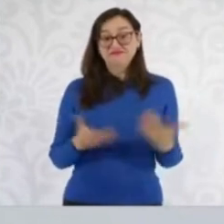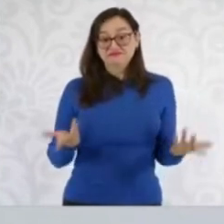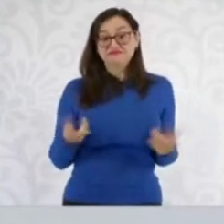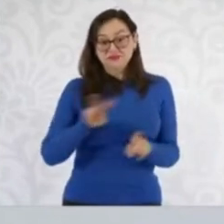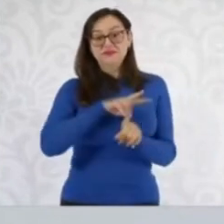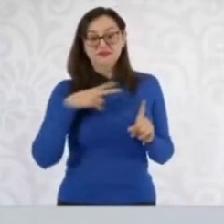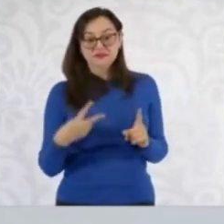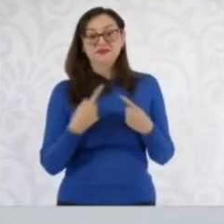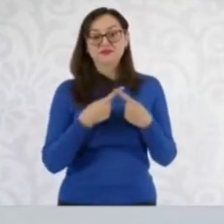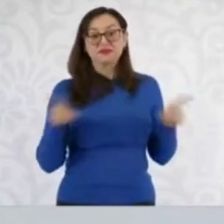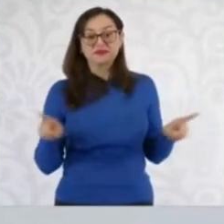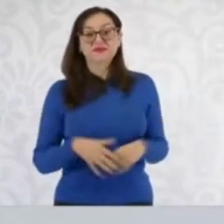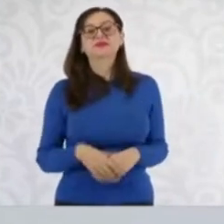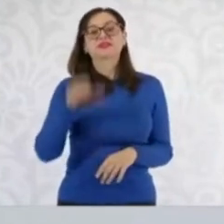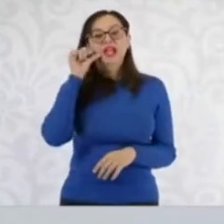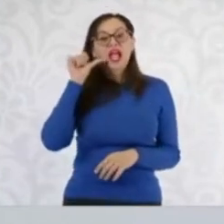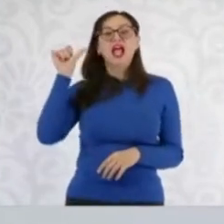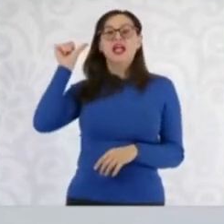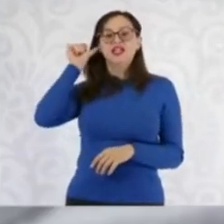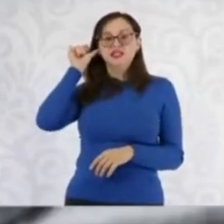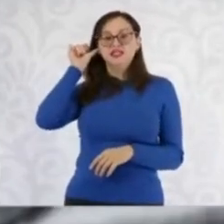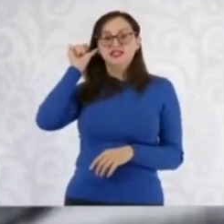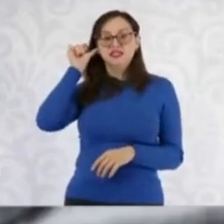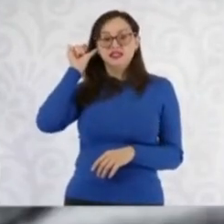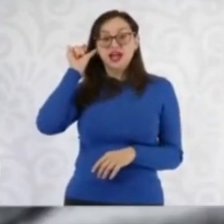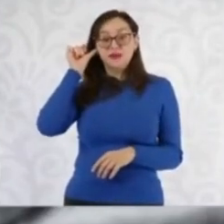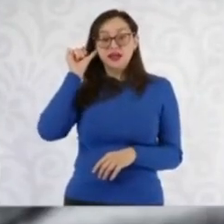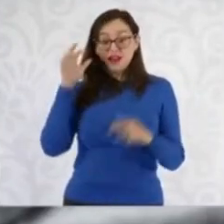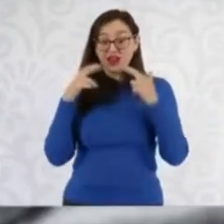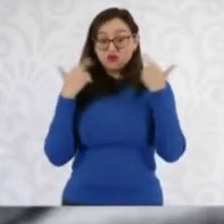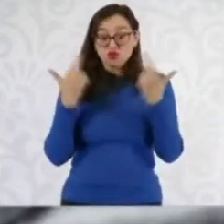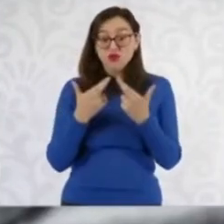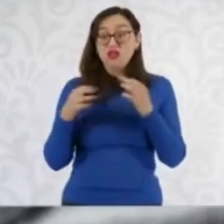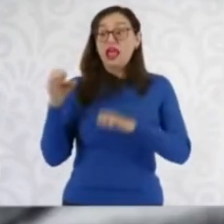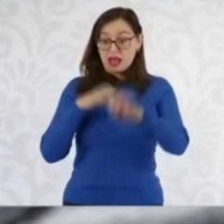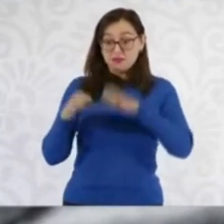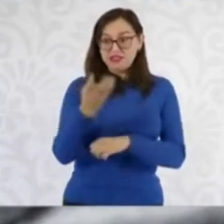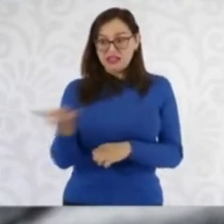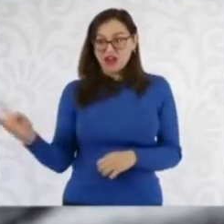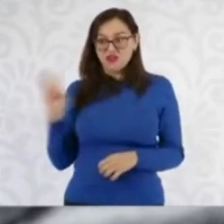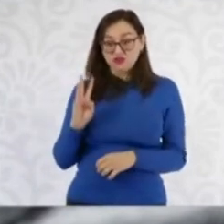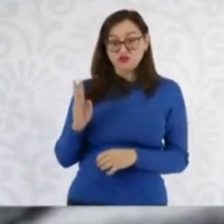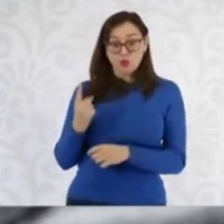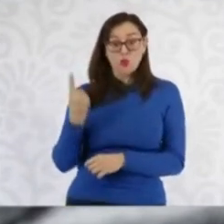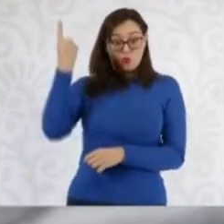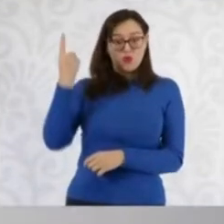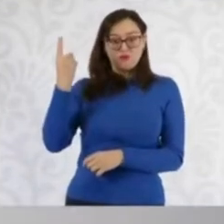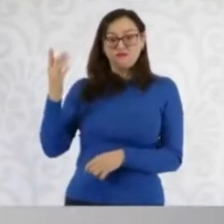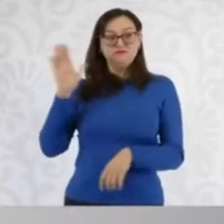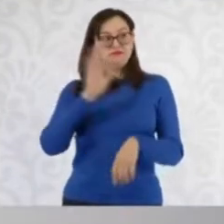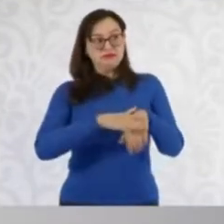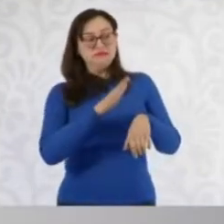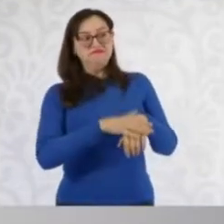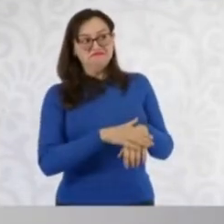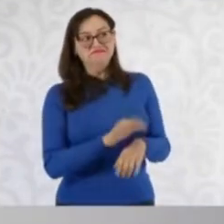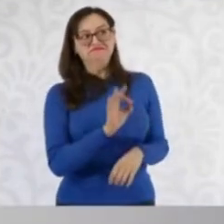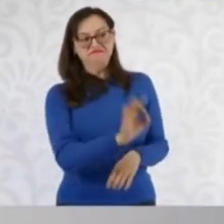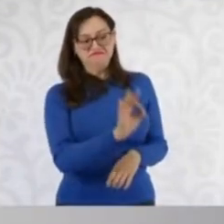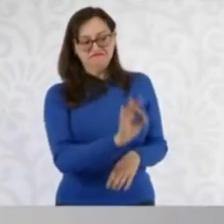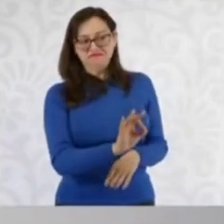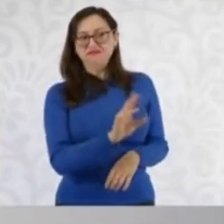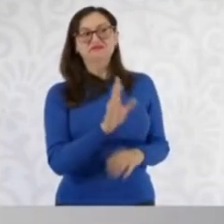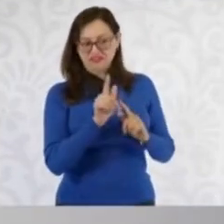voy a decir quién, pero dijeron, no cambie por el bien de todos, primero los pobres. Que les va bien a ellos. Porque le va bien a